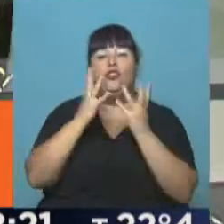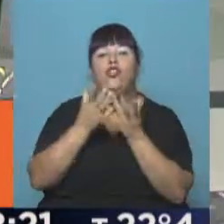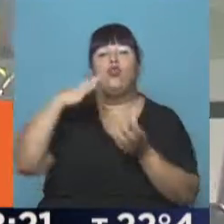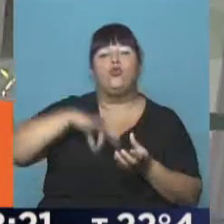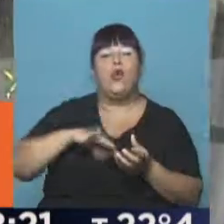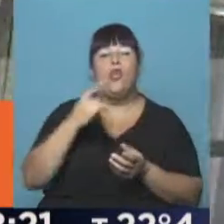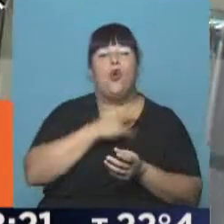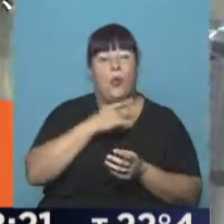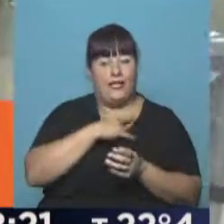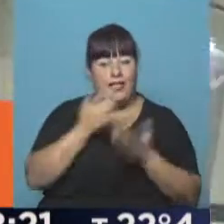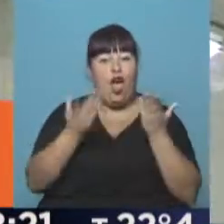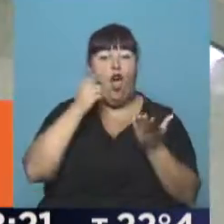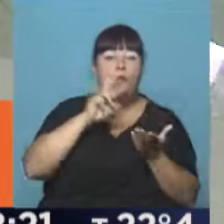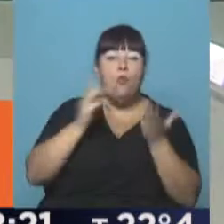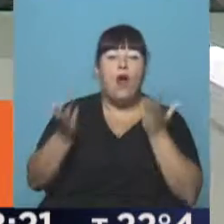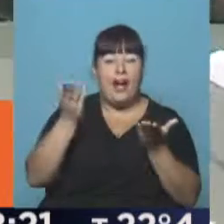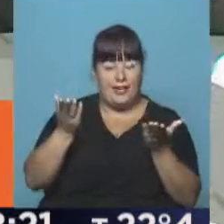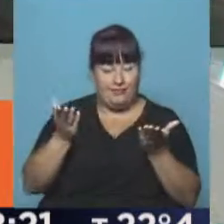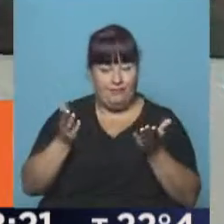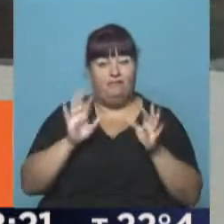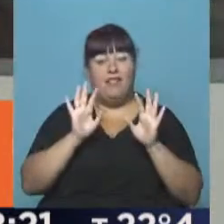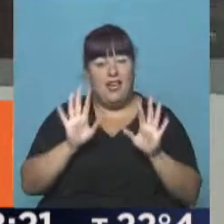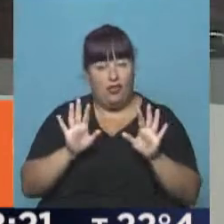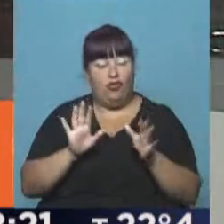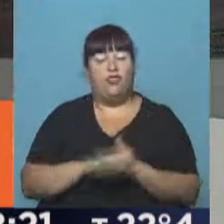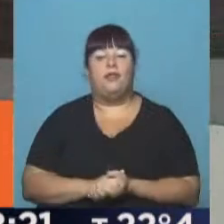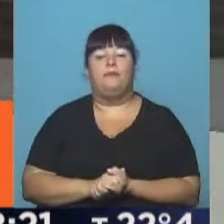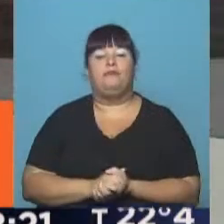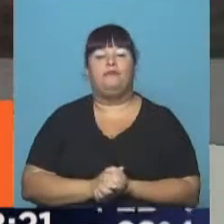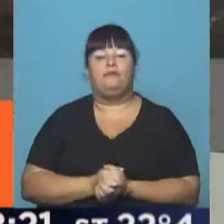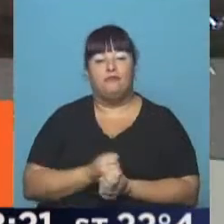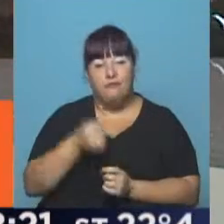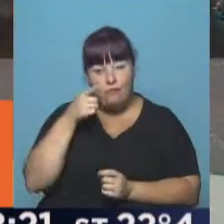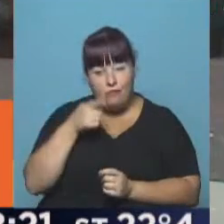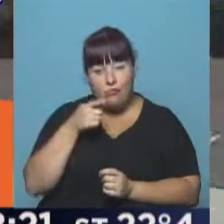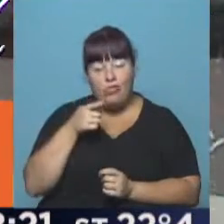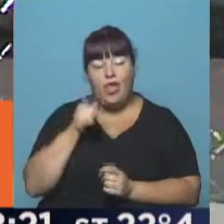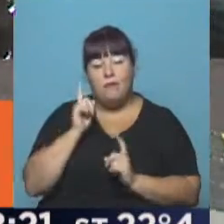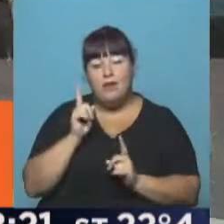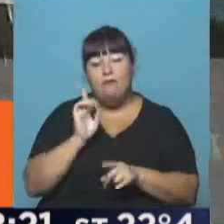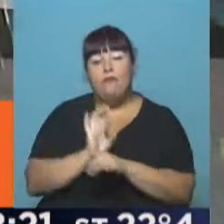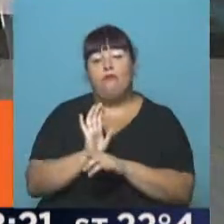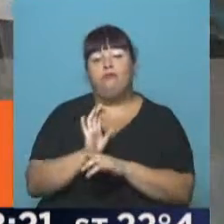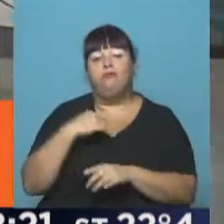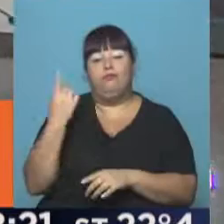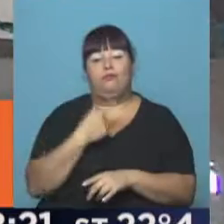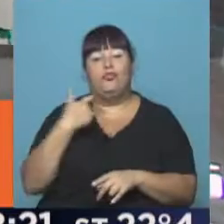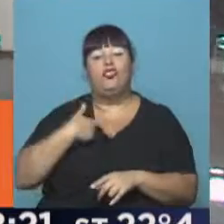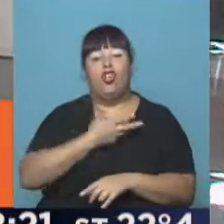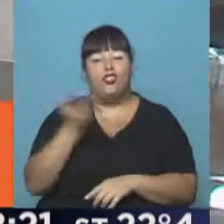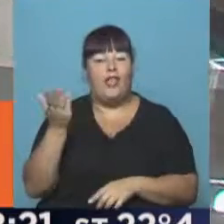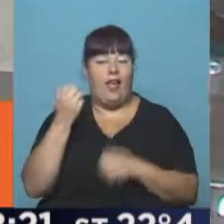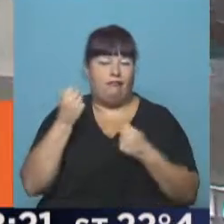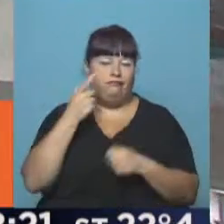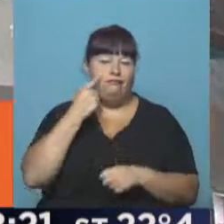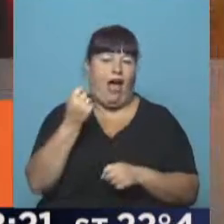de universidades respecto de varones y mujeres. Entonces, esto es lo que significa que estamos en una sociedad